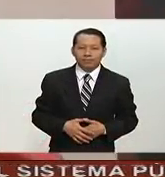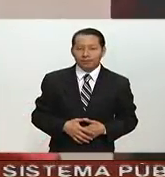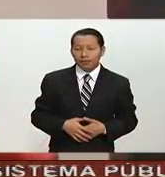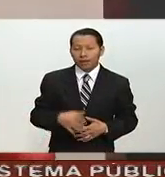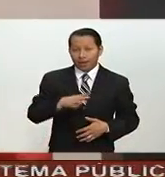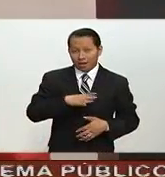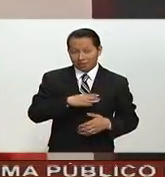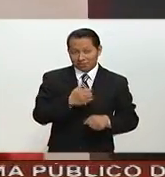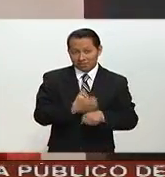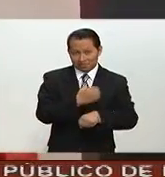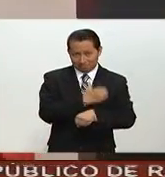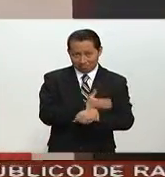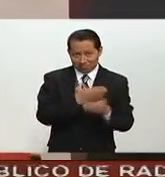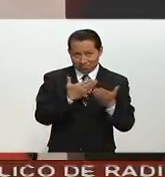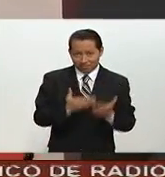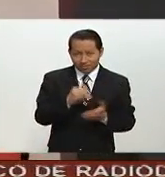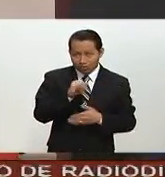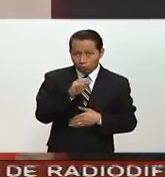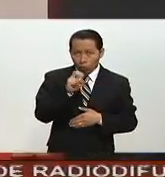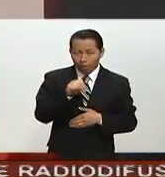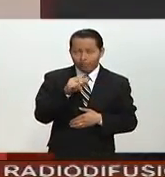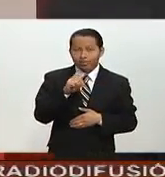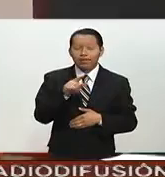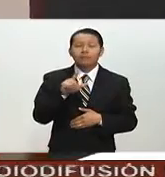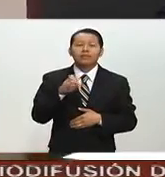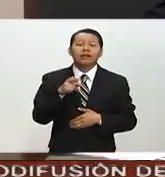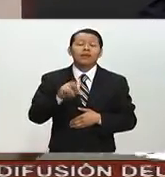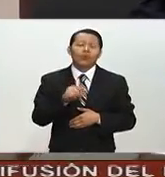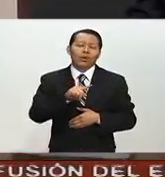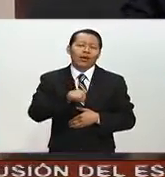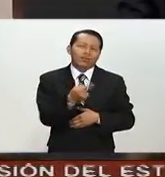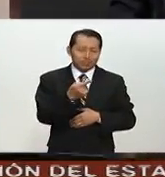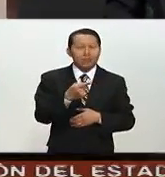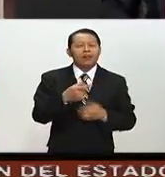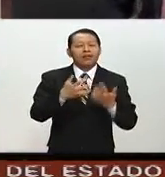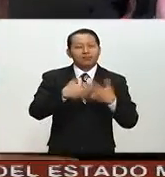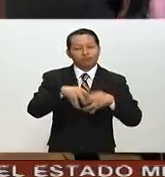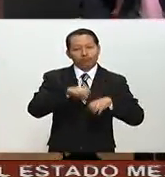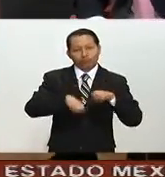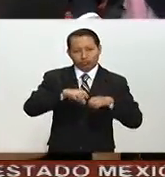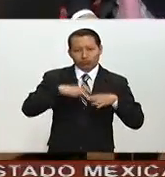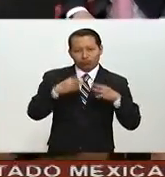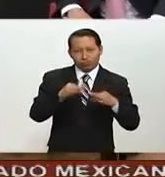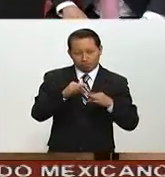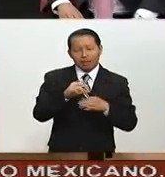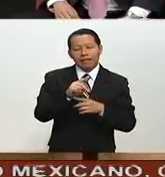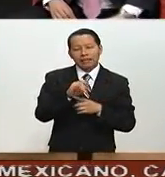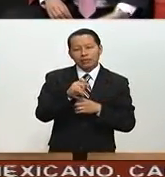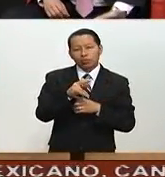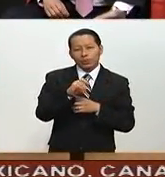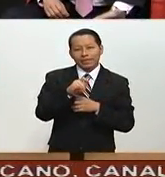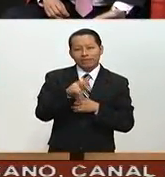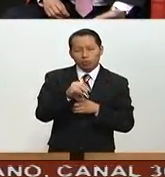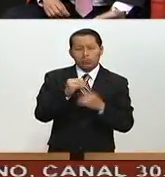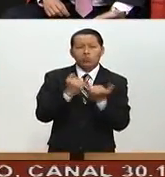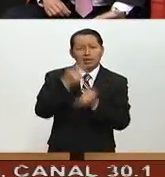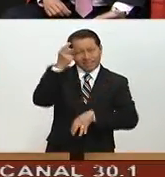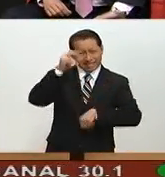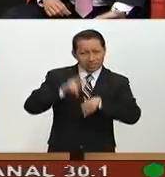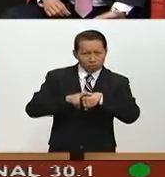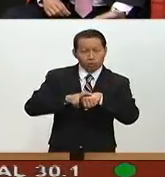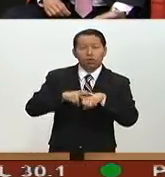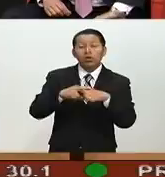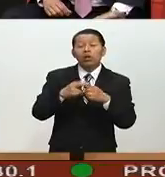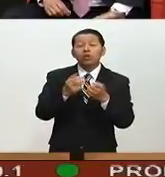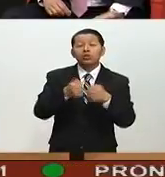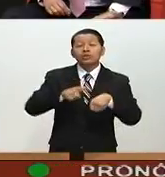Está con nosotros aquí en el estudio Juan del Cerro. Él es emprendedor, fundador de Disruptivo y director de